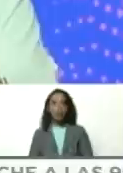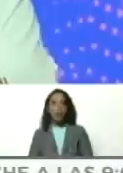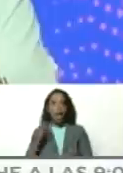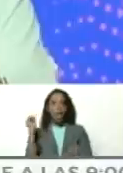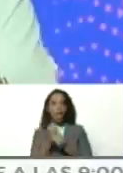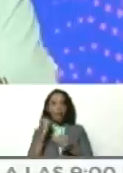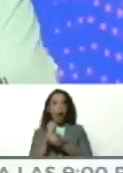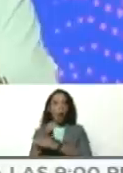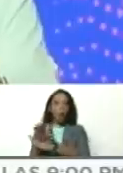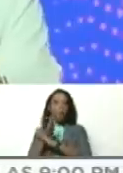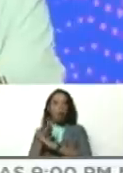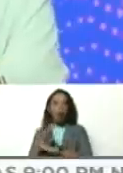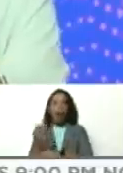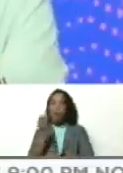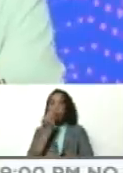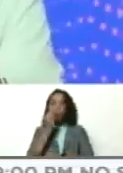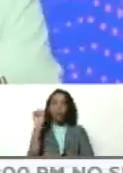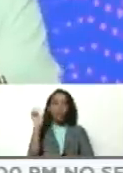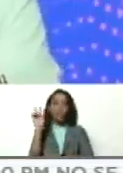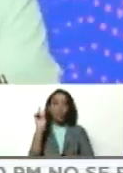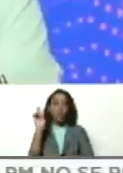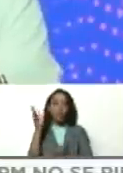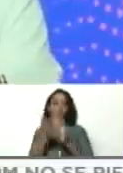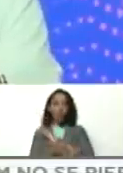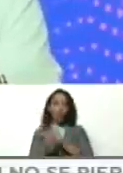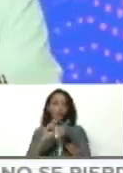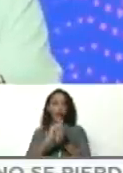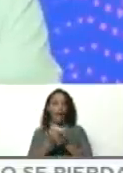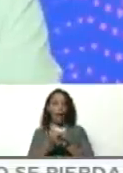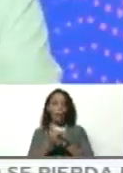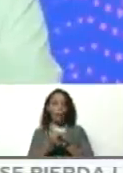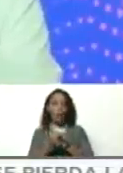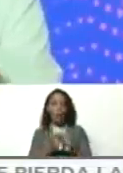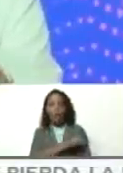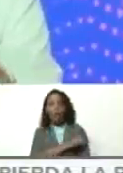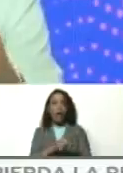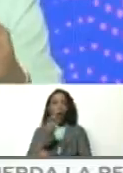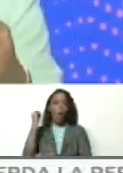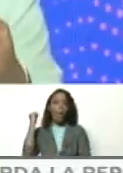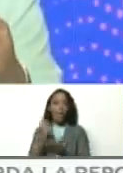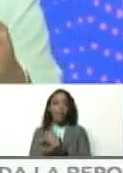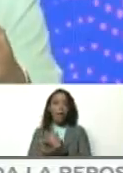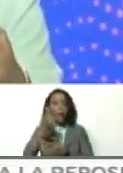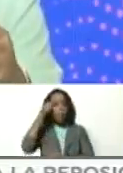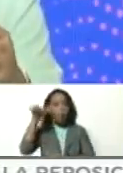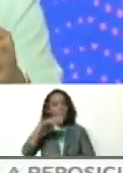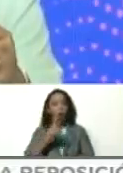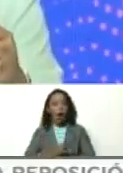Operación Bloqueo de Alimentos a Venezuela. Cambio de régimen o matar a la población de hambre.